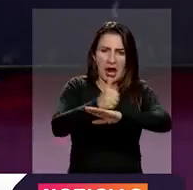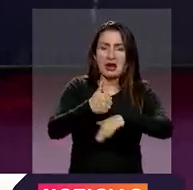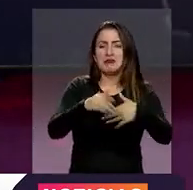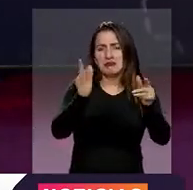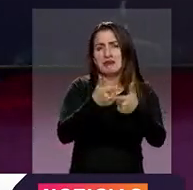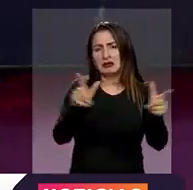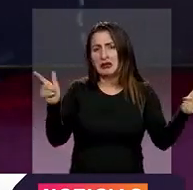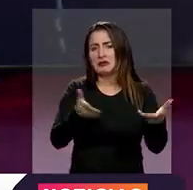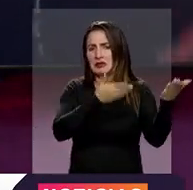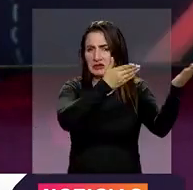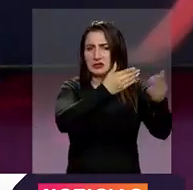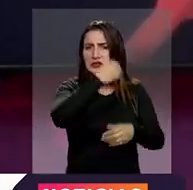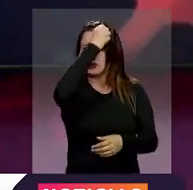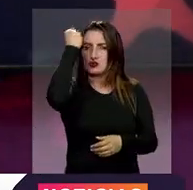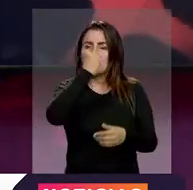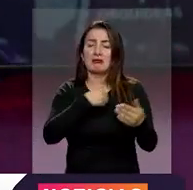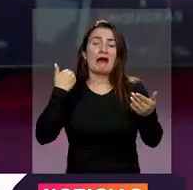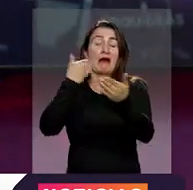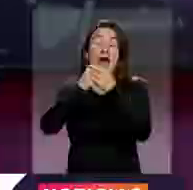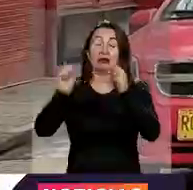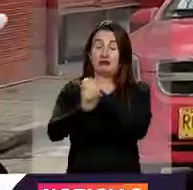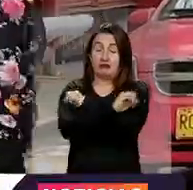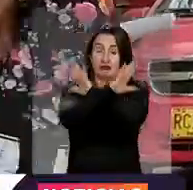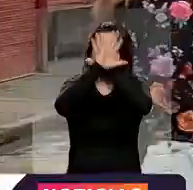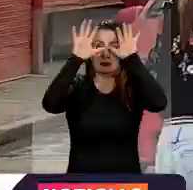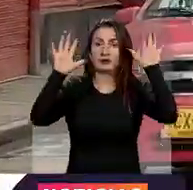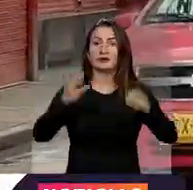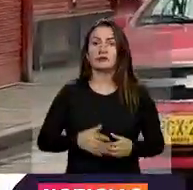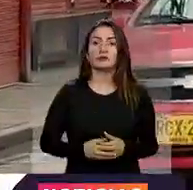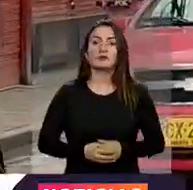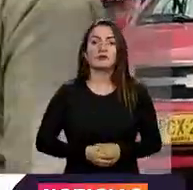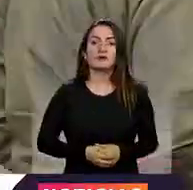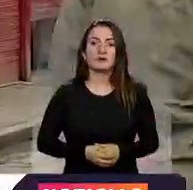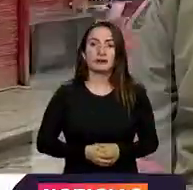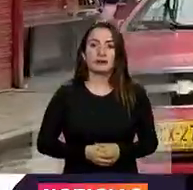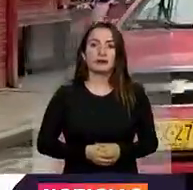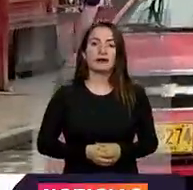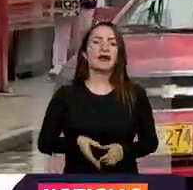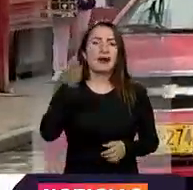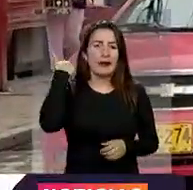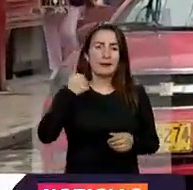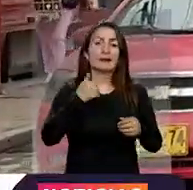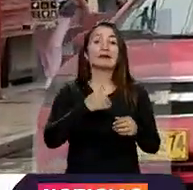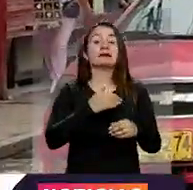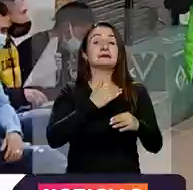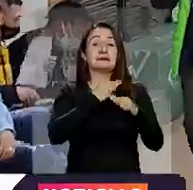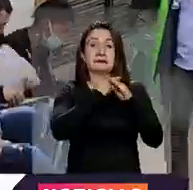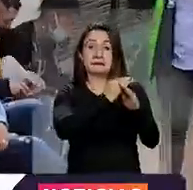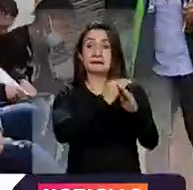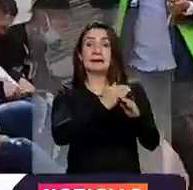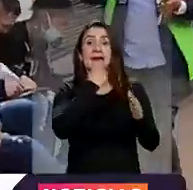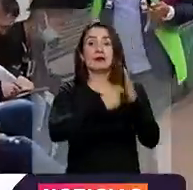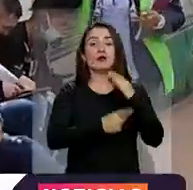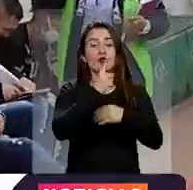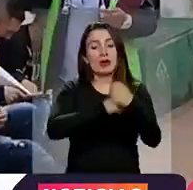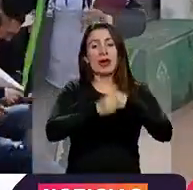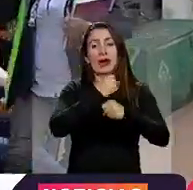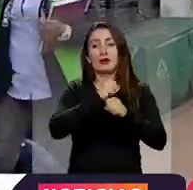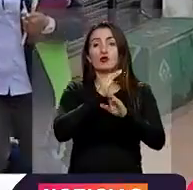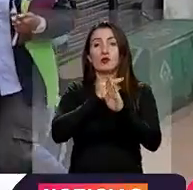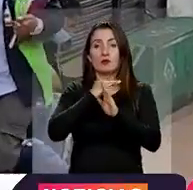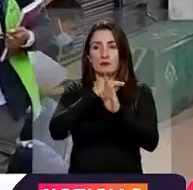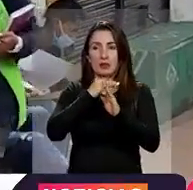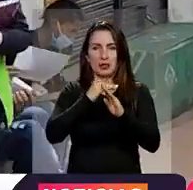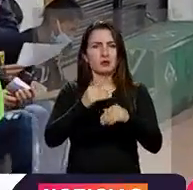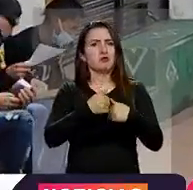podrán funcionar hasta la madrugada estas medidas venían aplicándose hace año y medio y ahora se